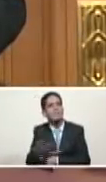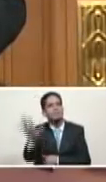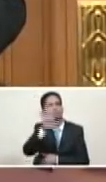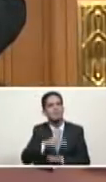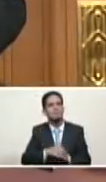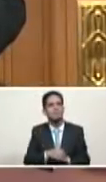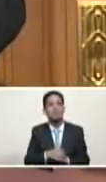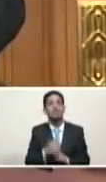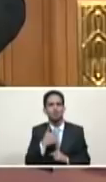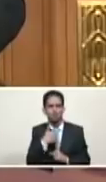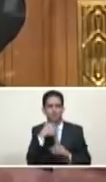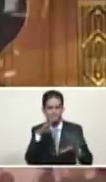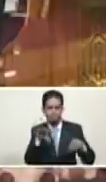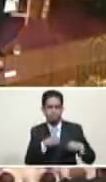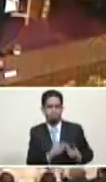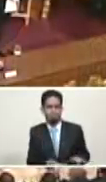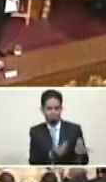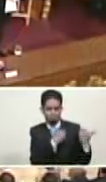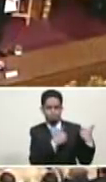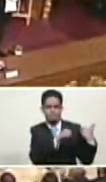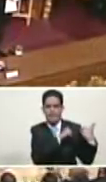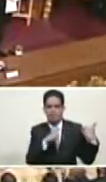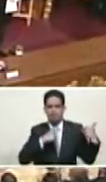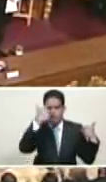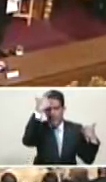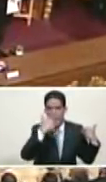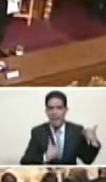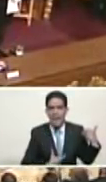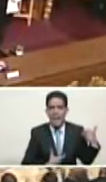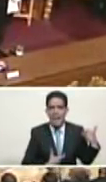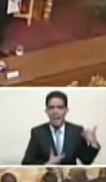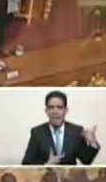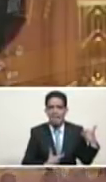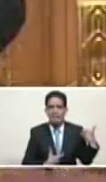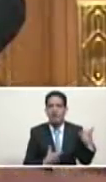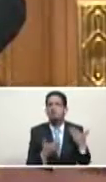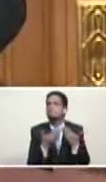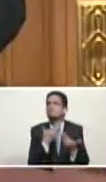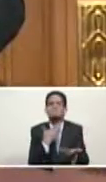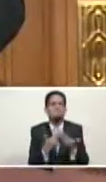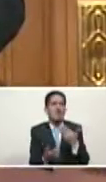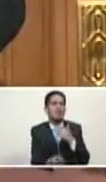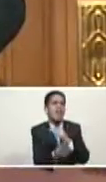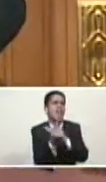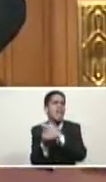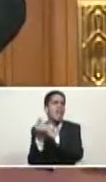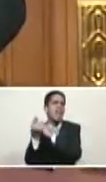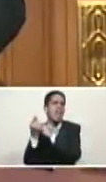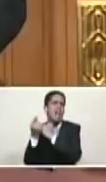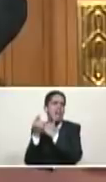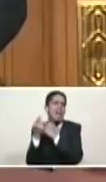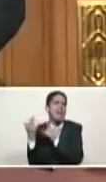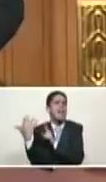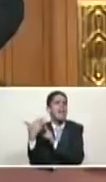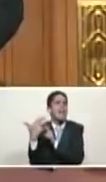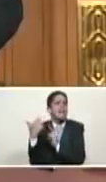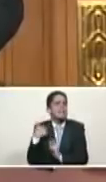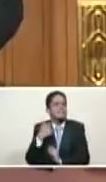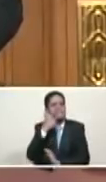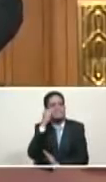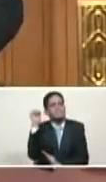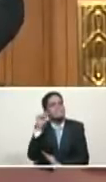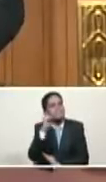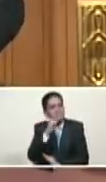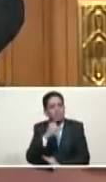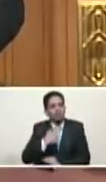la responsabilidad personal. Digan de mí lo que quieran decir. Hagan lo que quieran hacer. Aquí